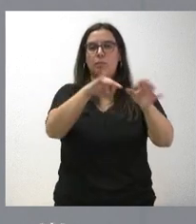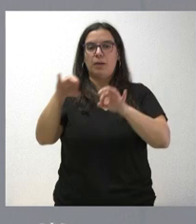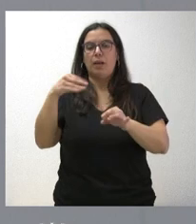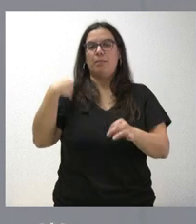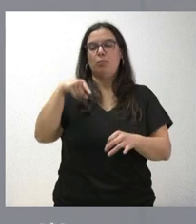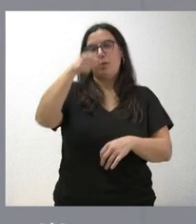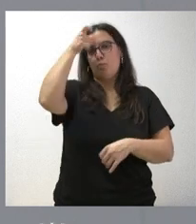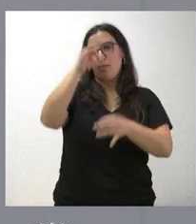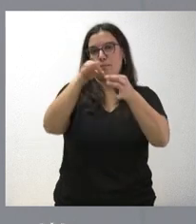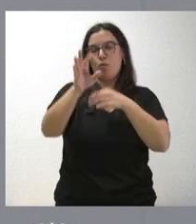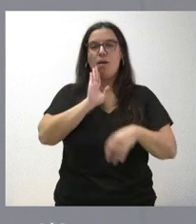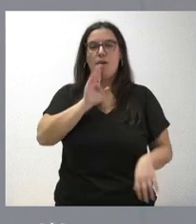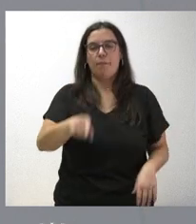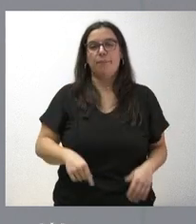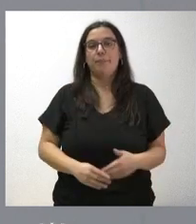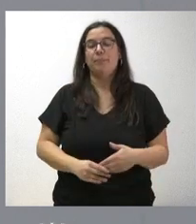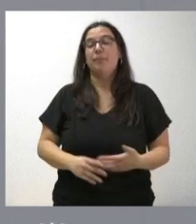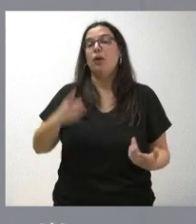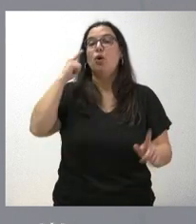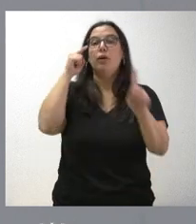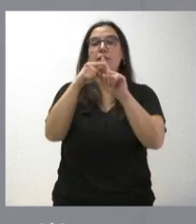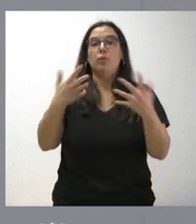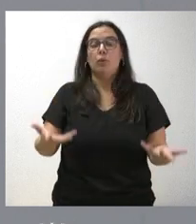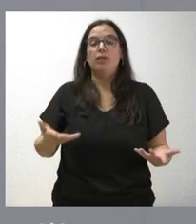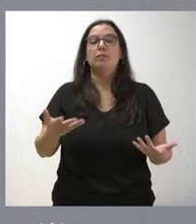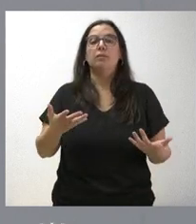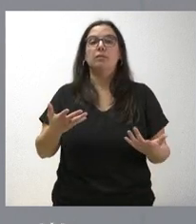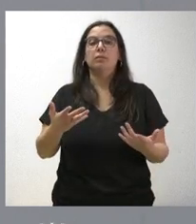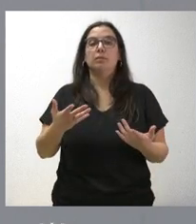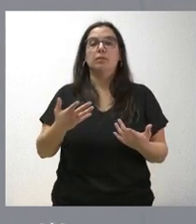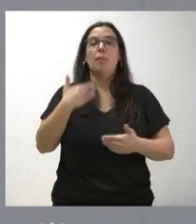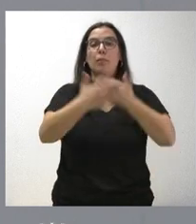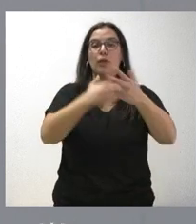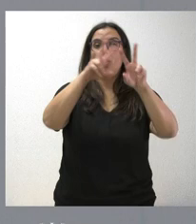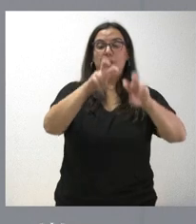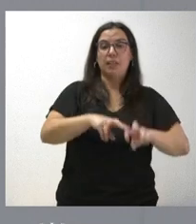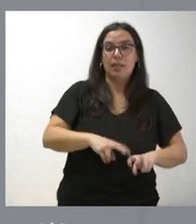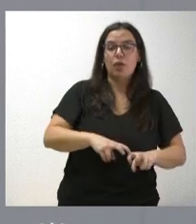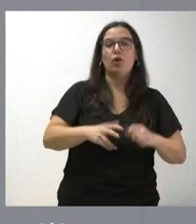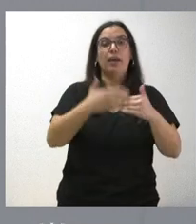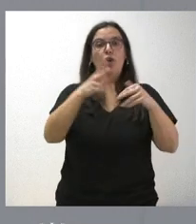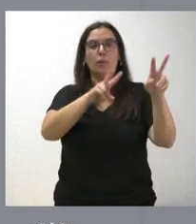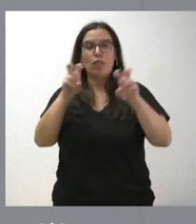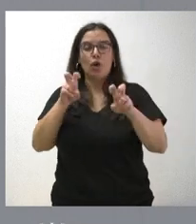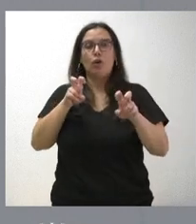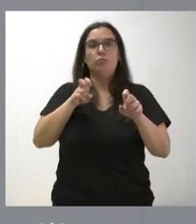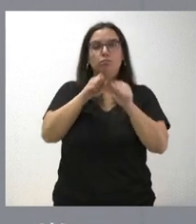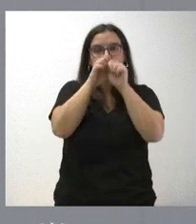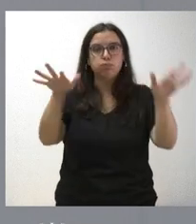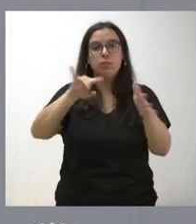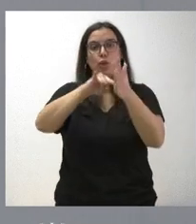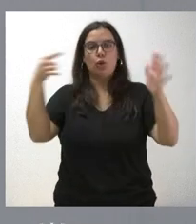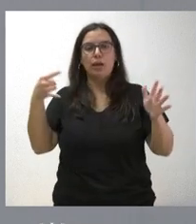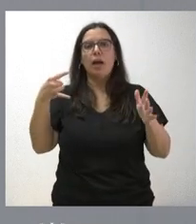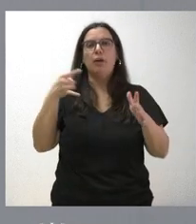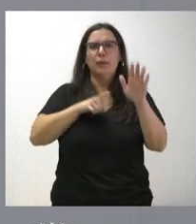Marta de tormes El objetivo es hacer crecer los procesos de investigación innovación y transferencia tecnológica hacia sectores empresariales con